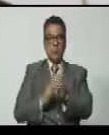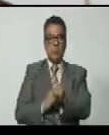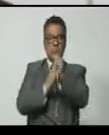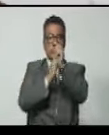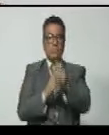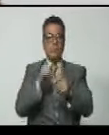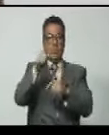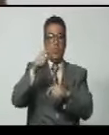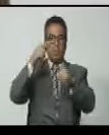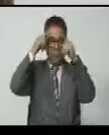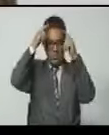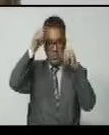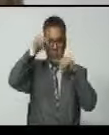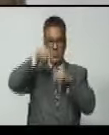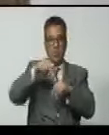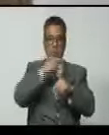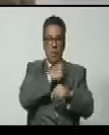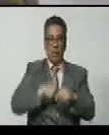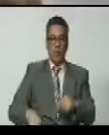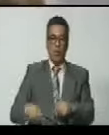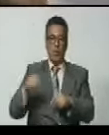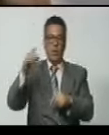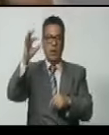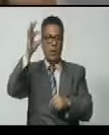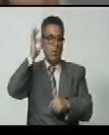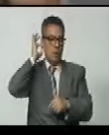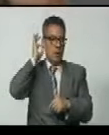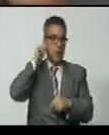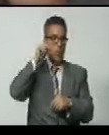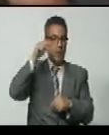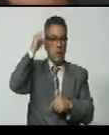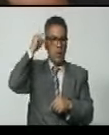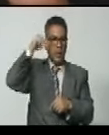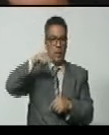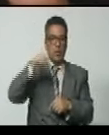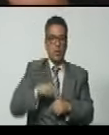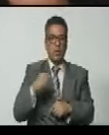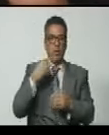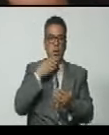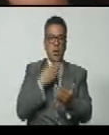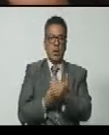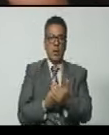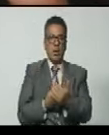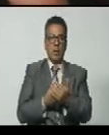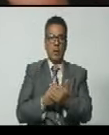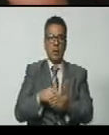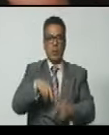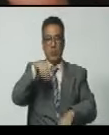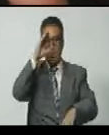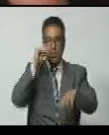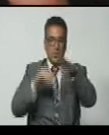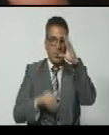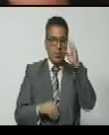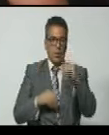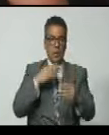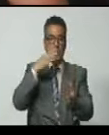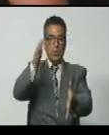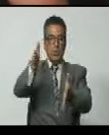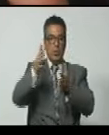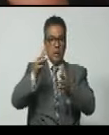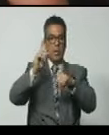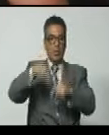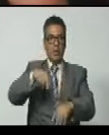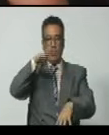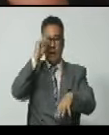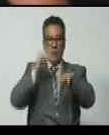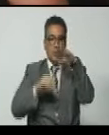a un comandante Chávez, a un presidente feminista. Hoy le agradecemos que nos enseñó a ganar, pero también nos